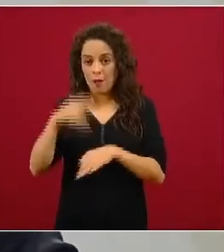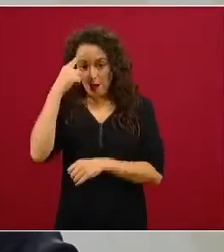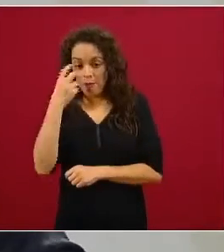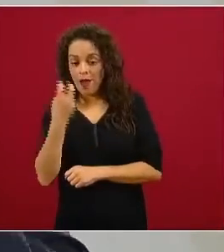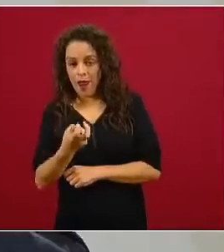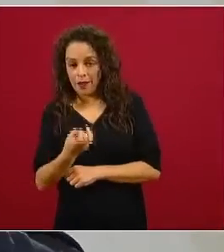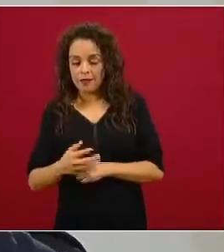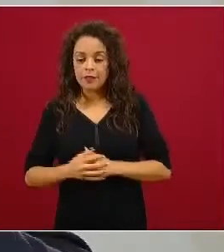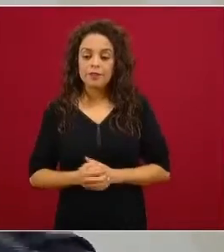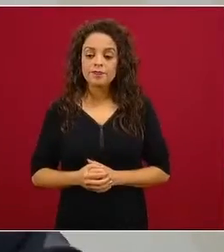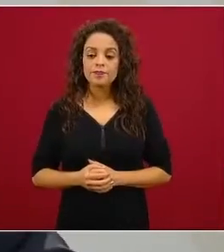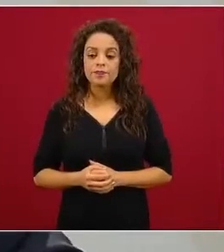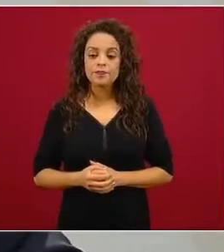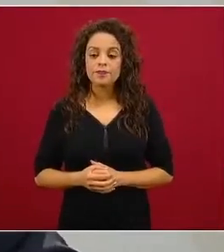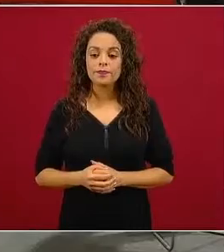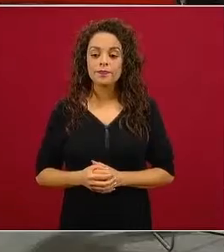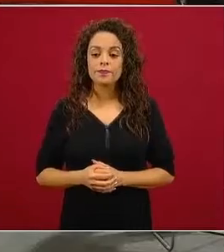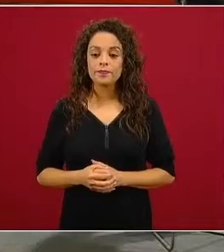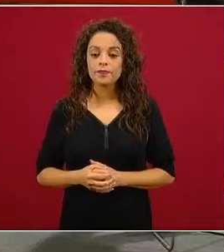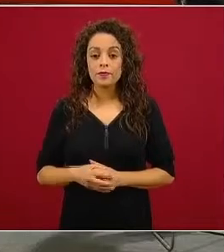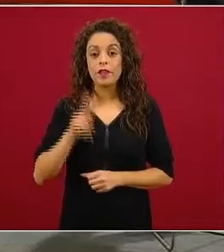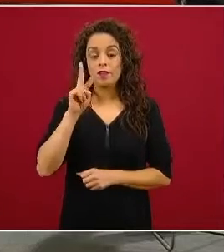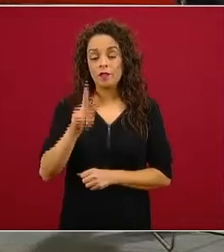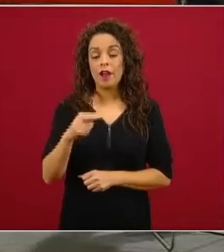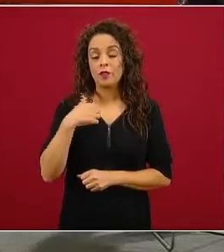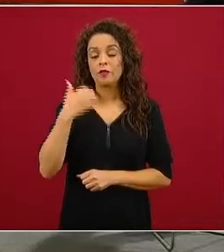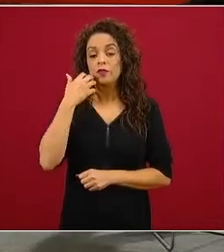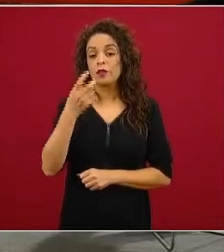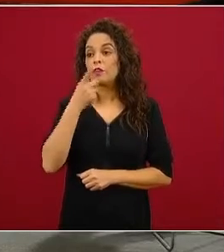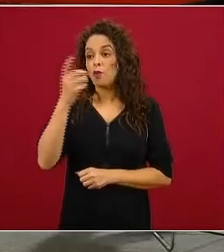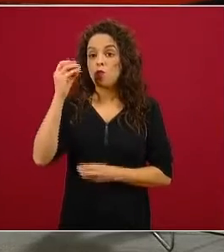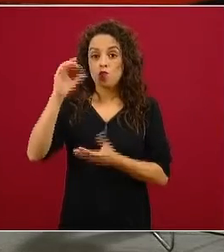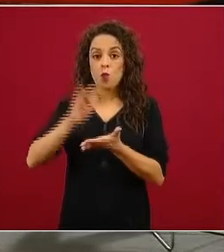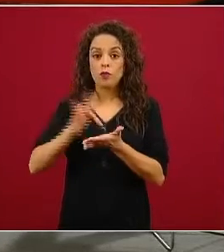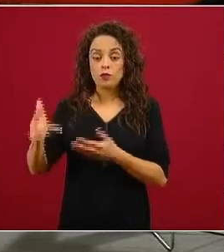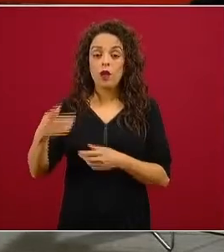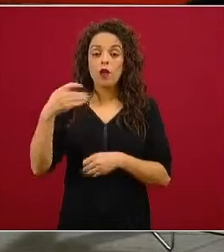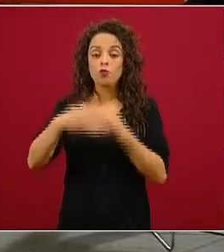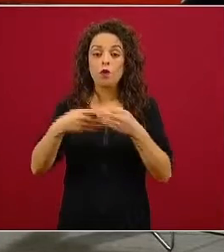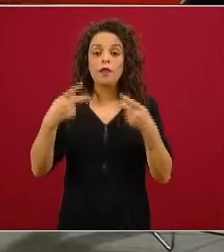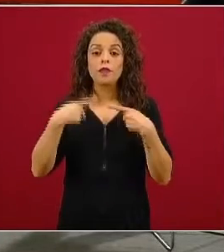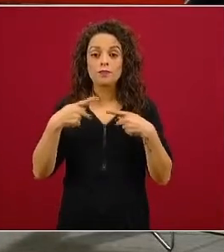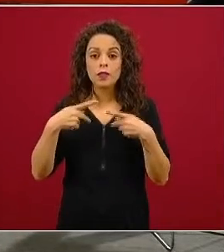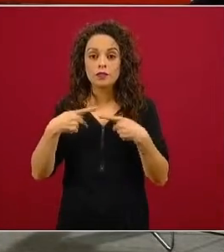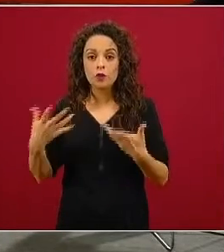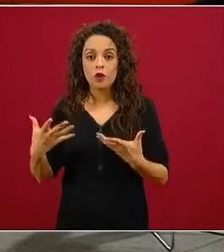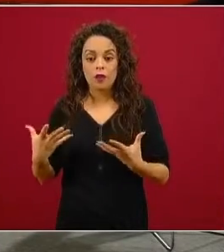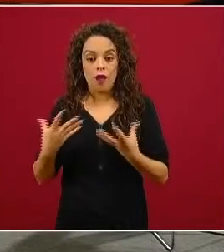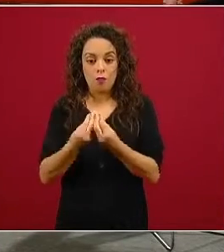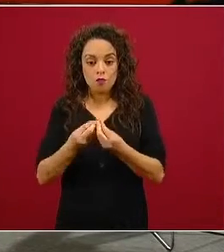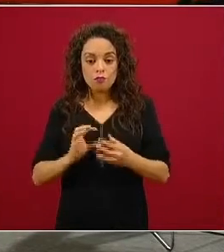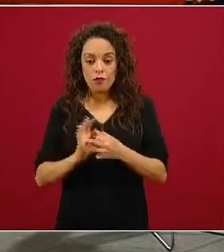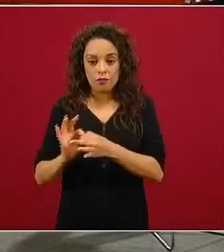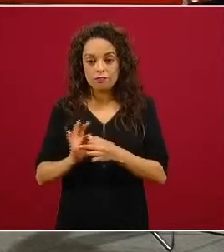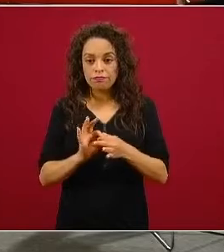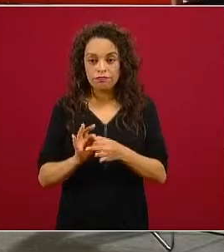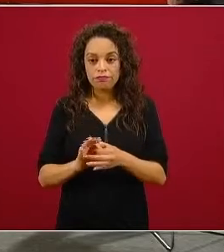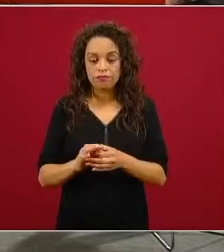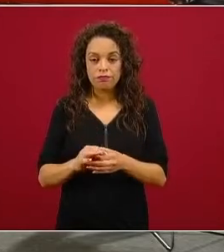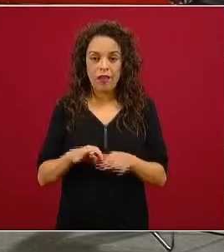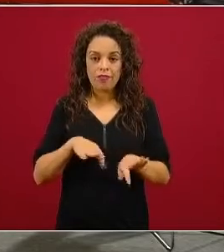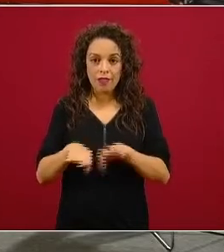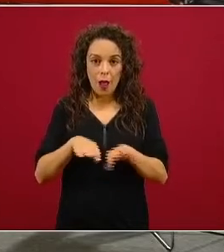la Organización Mundial de la Salud, aquí en México, en América Latina, de la Organización Panamericana de Salud. Mi colega amigo Cristian